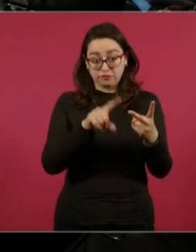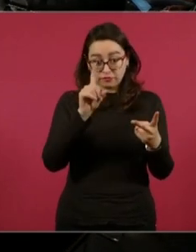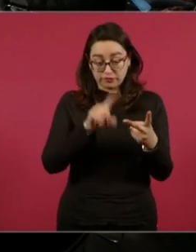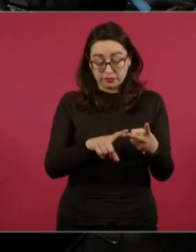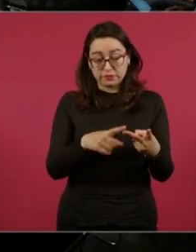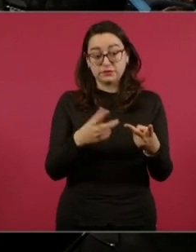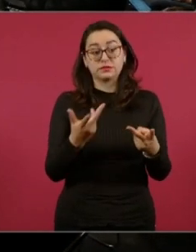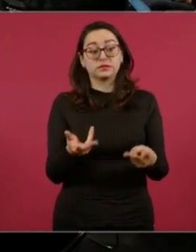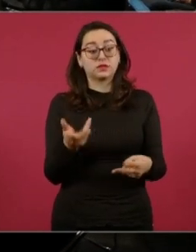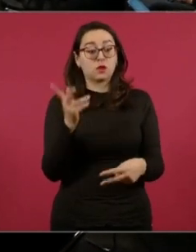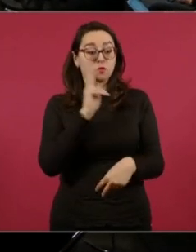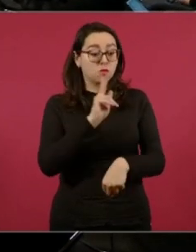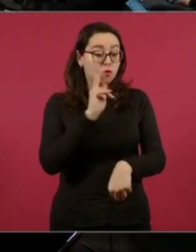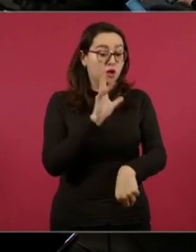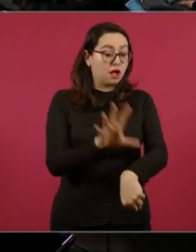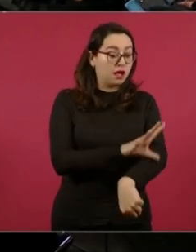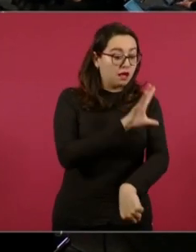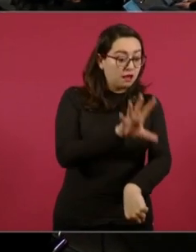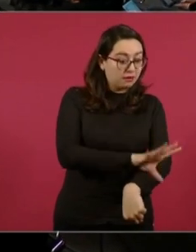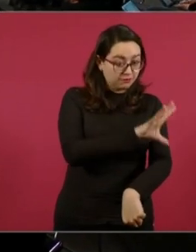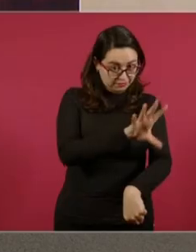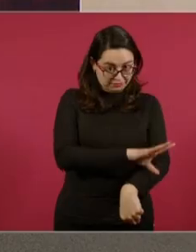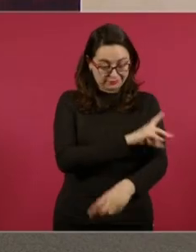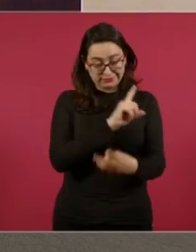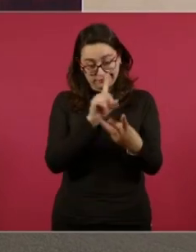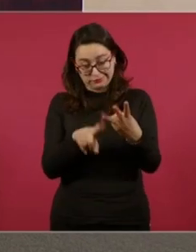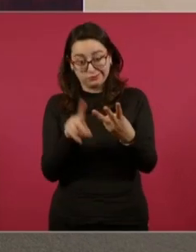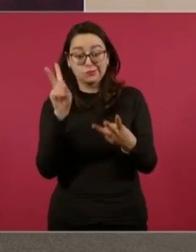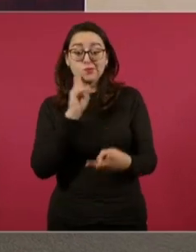eléctrico, el internet.